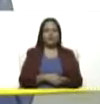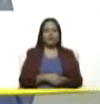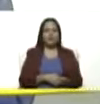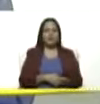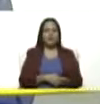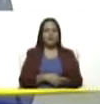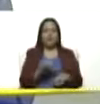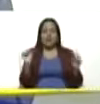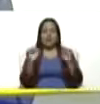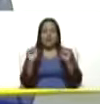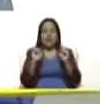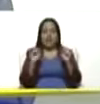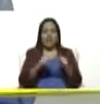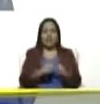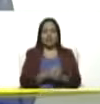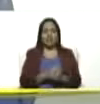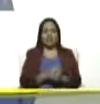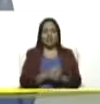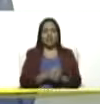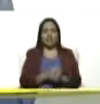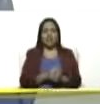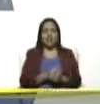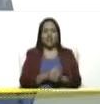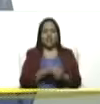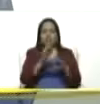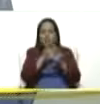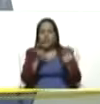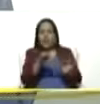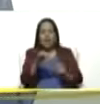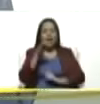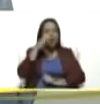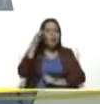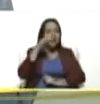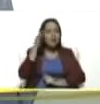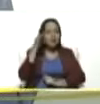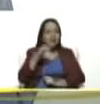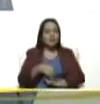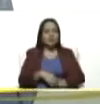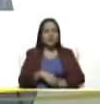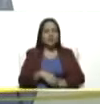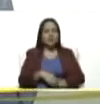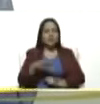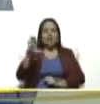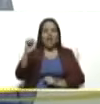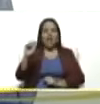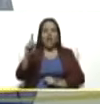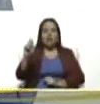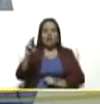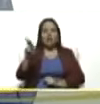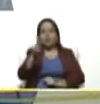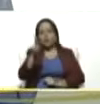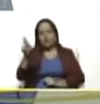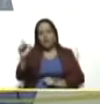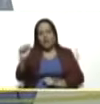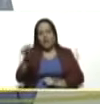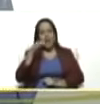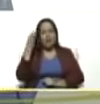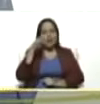De Mérida, variedad amarillo. De Caturra amarillo. Caturra amarillo.